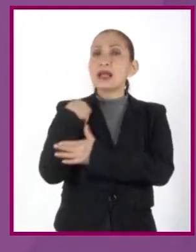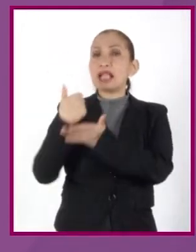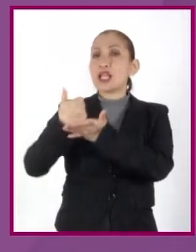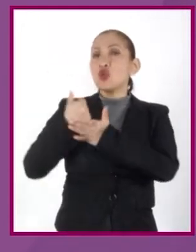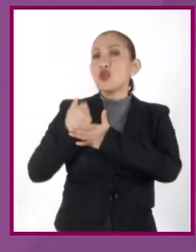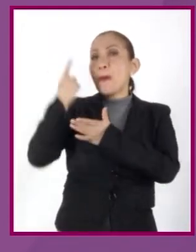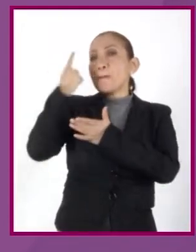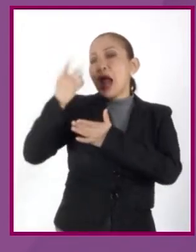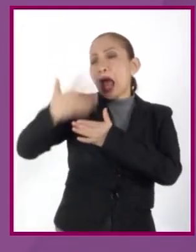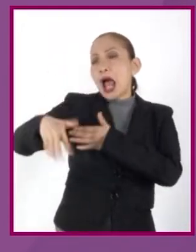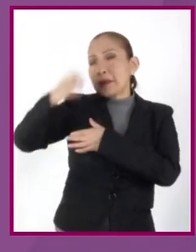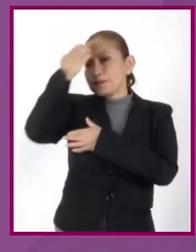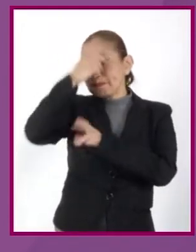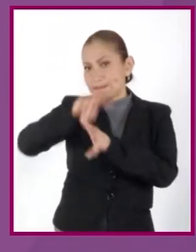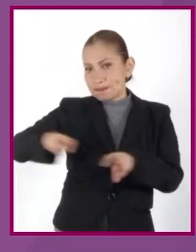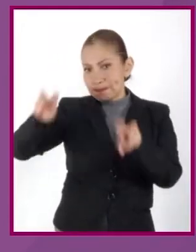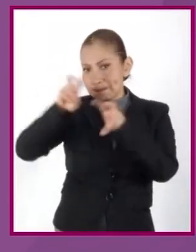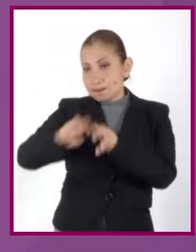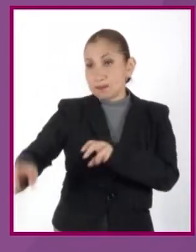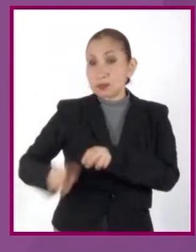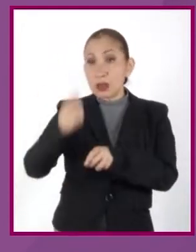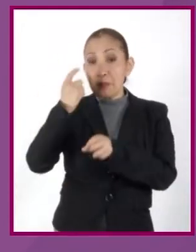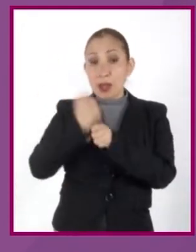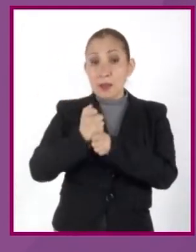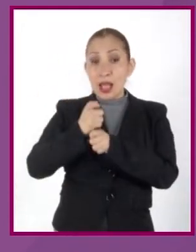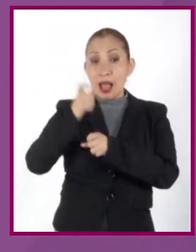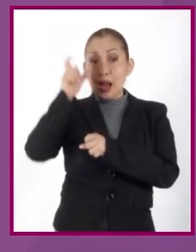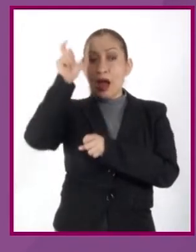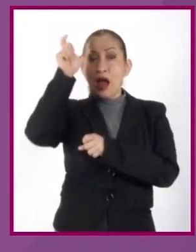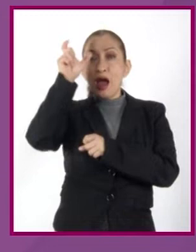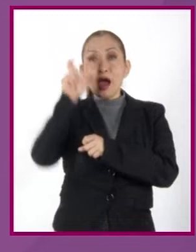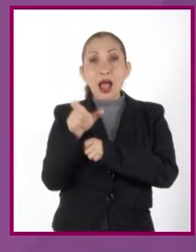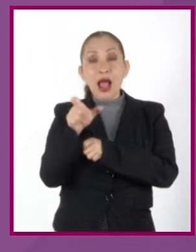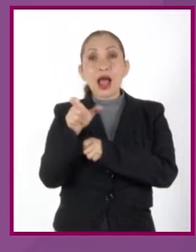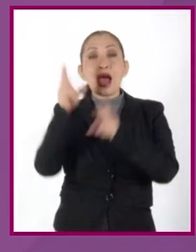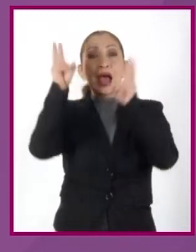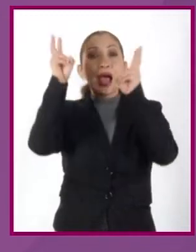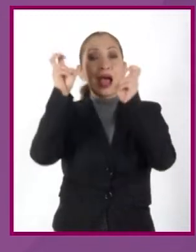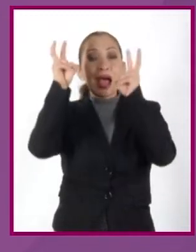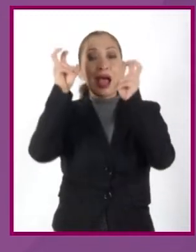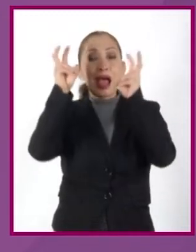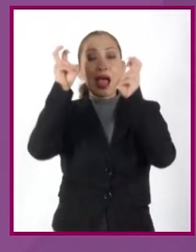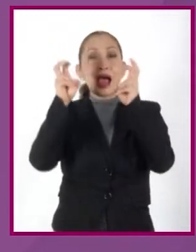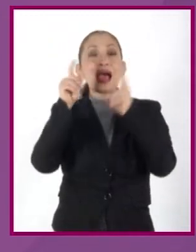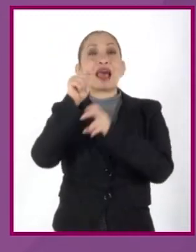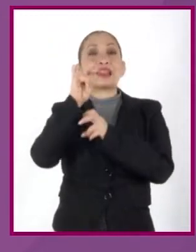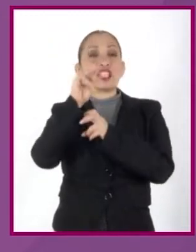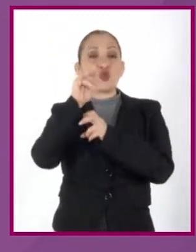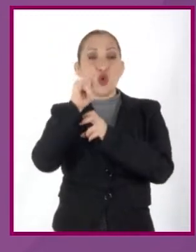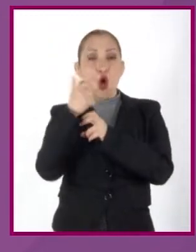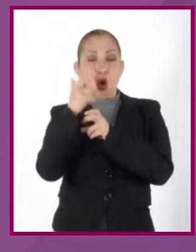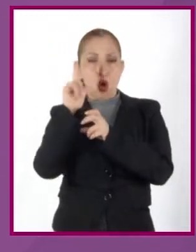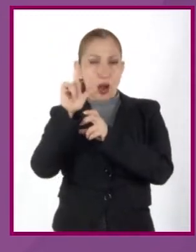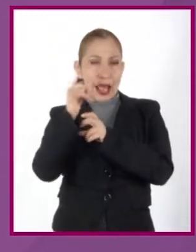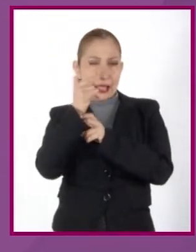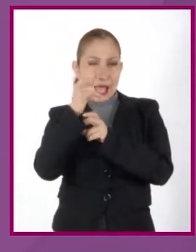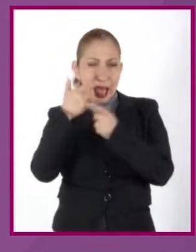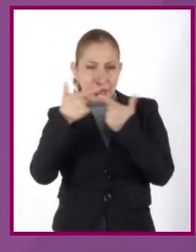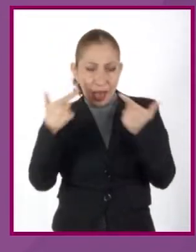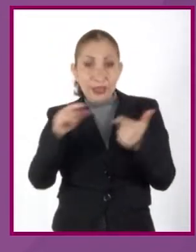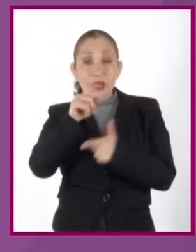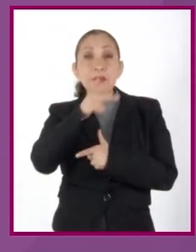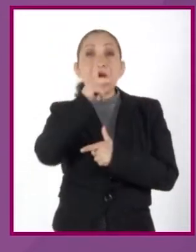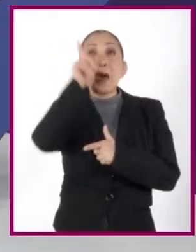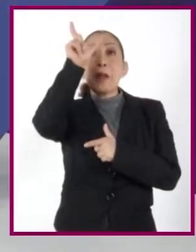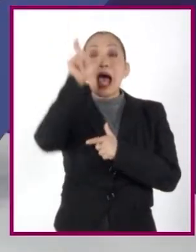de guía para nuestro análisis. En el primer apartado escribiremos el título de leyenda. Como segundo aspecto, colocaremos la